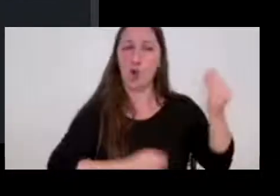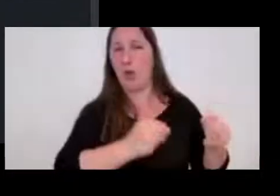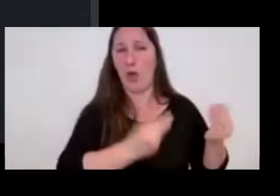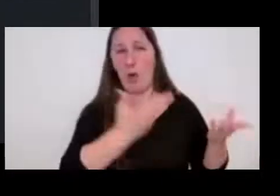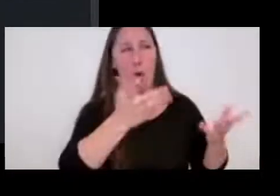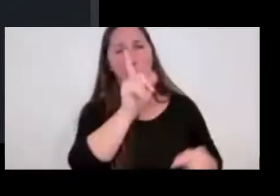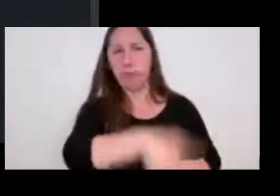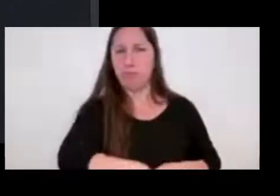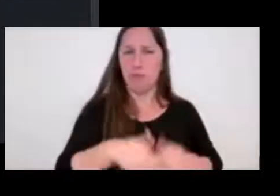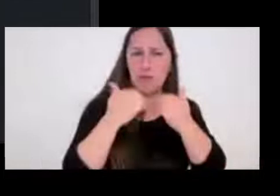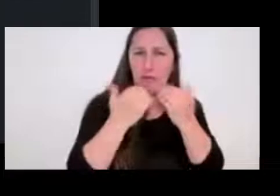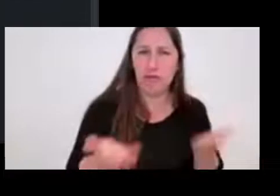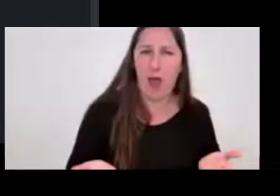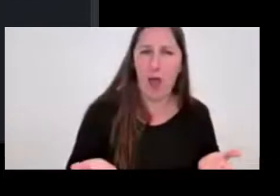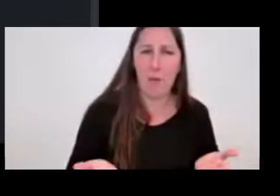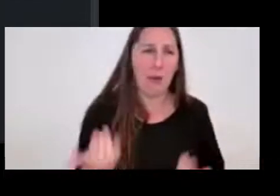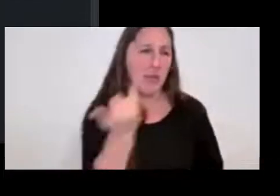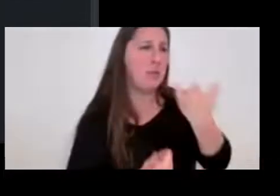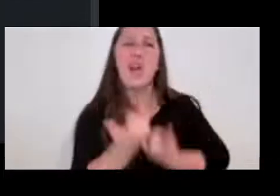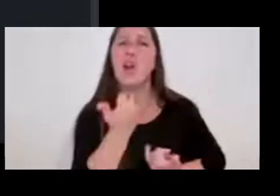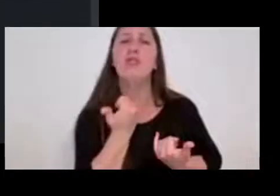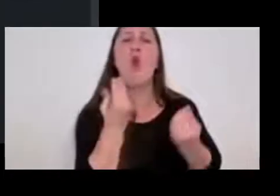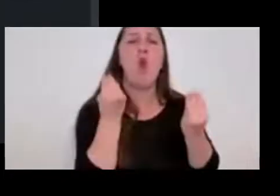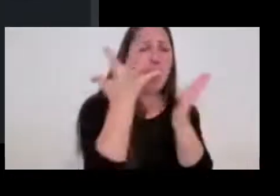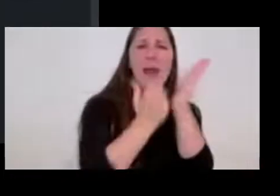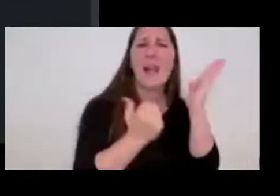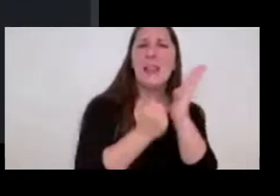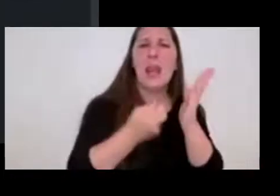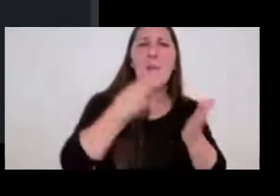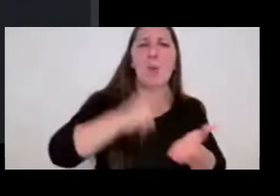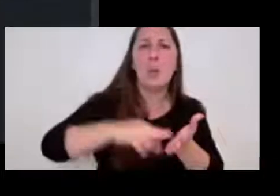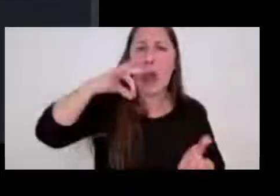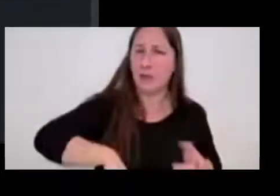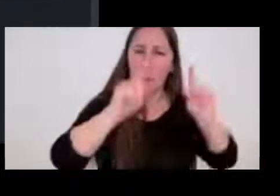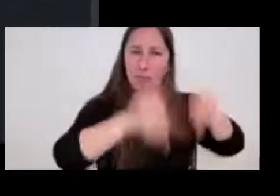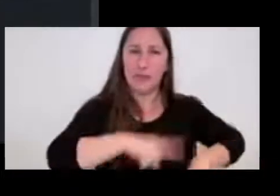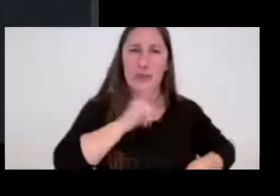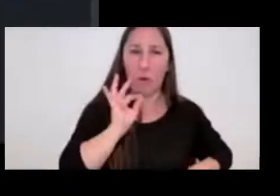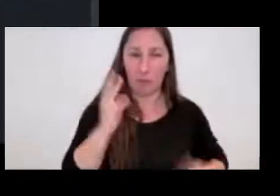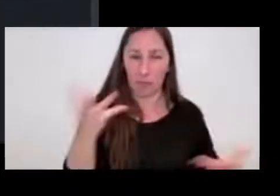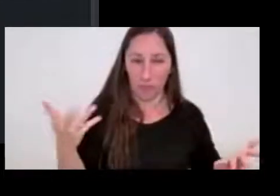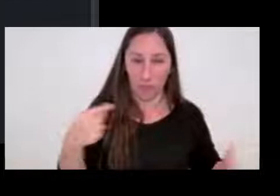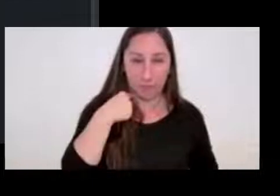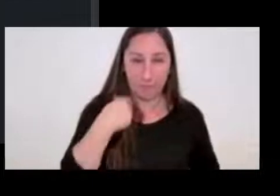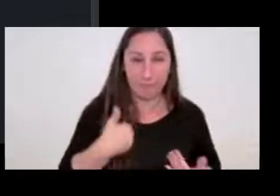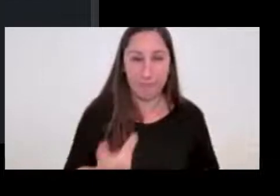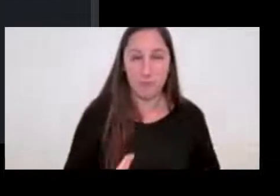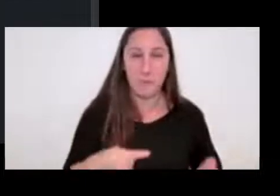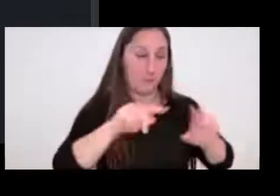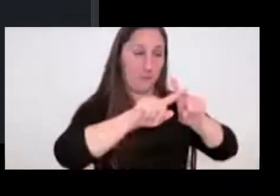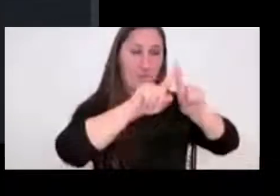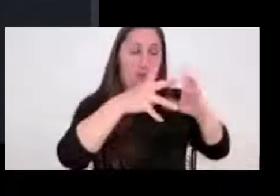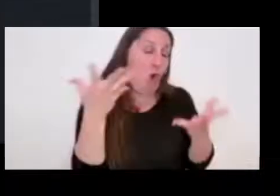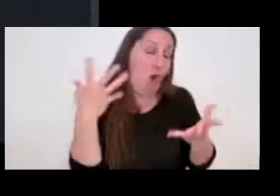sabe, viste, porque realmente no me pudo dar una explicación de cómo retienen ganancias. Pero quiero decir, si esto está tan complicado, digamos, que es